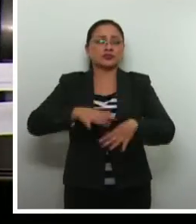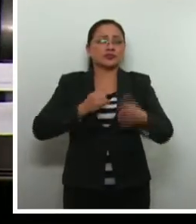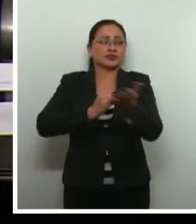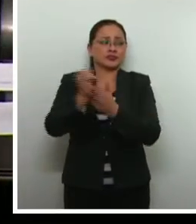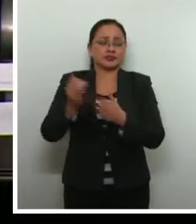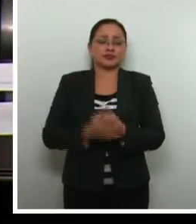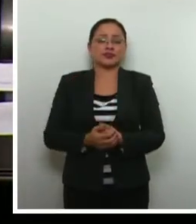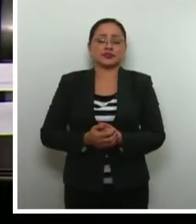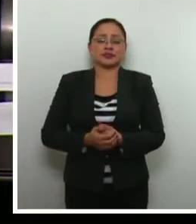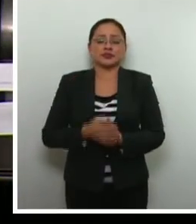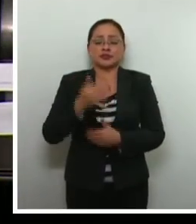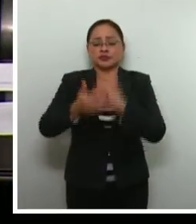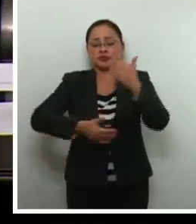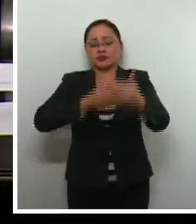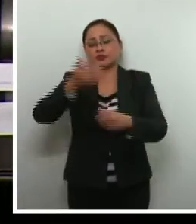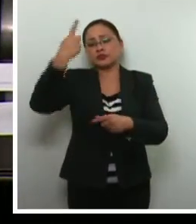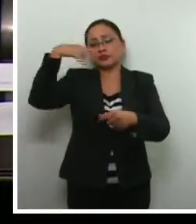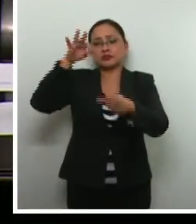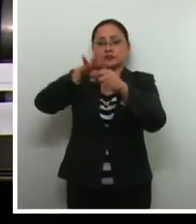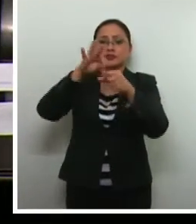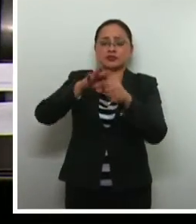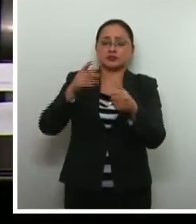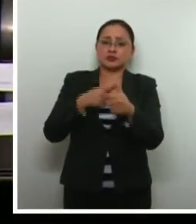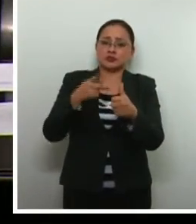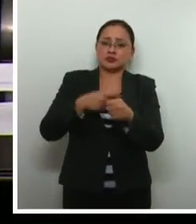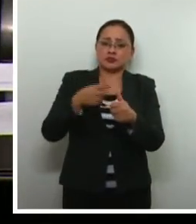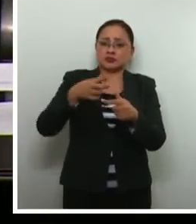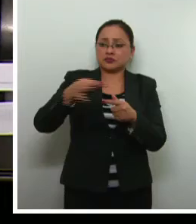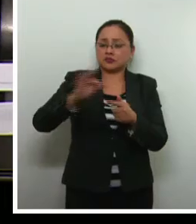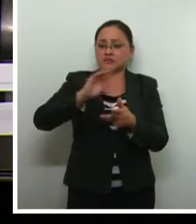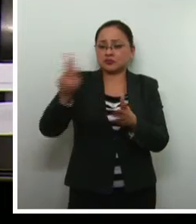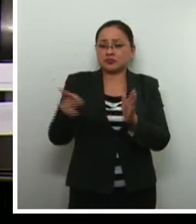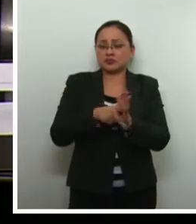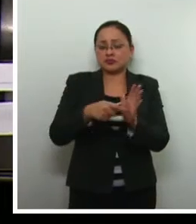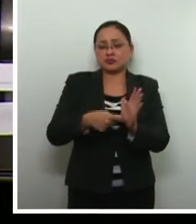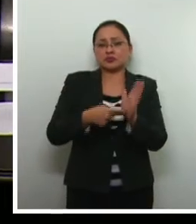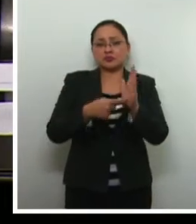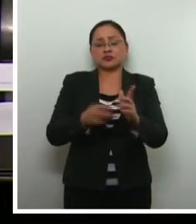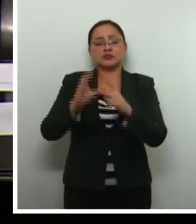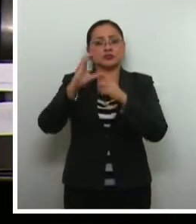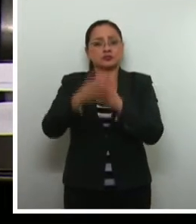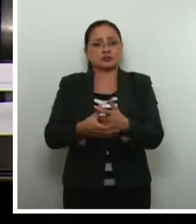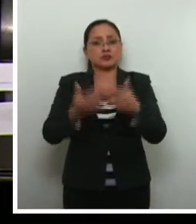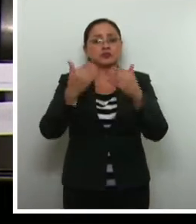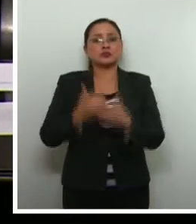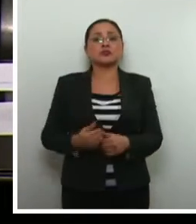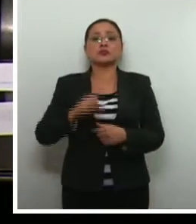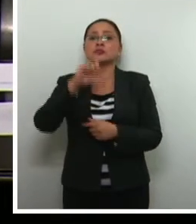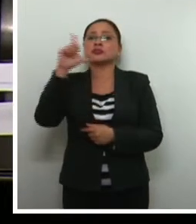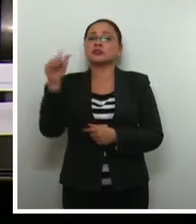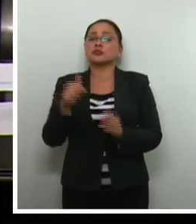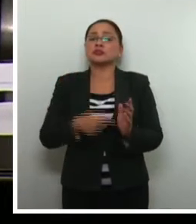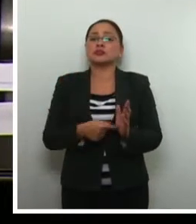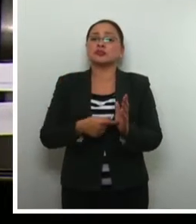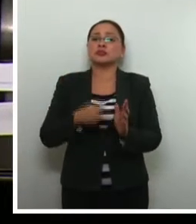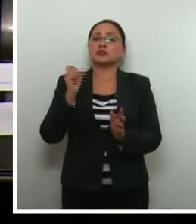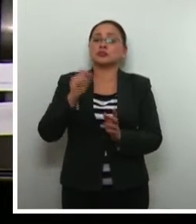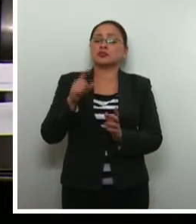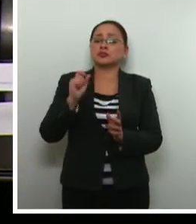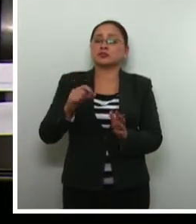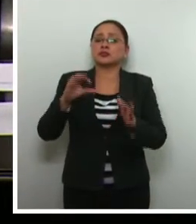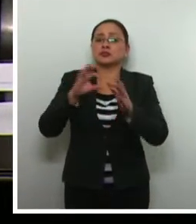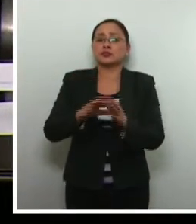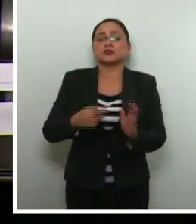El procedimiento de votar primero las reservas de la comisión y posteriormente las que